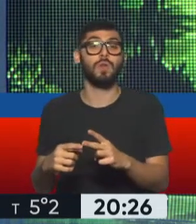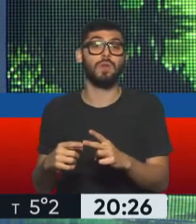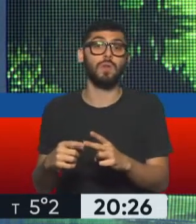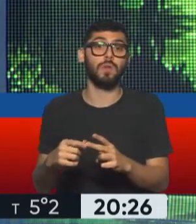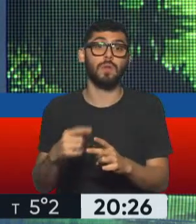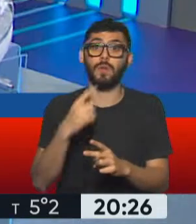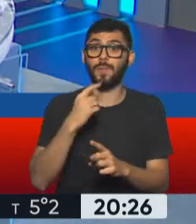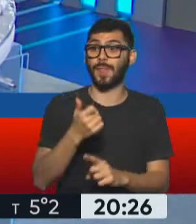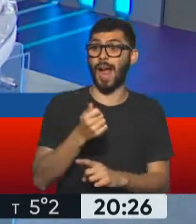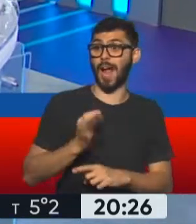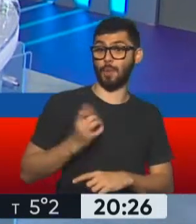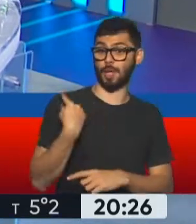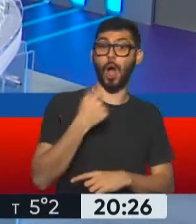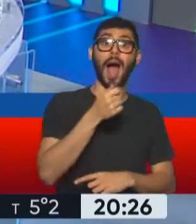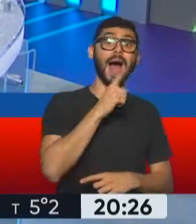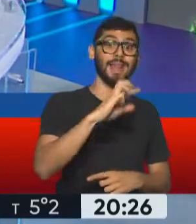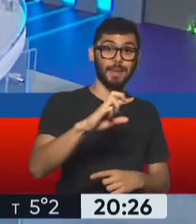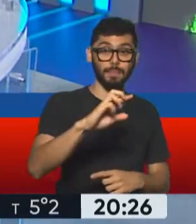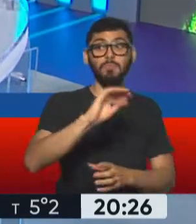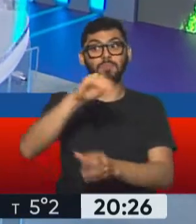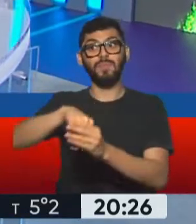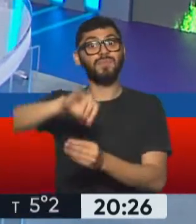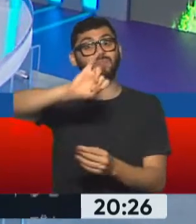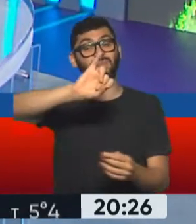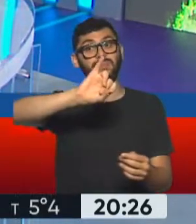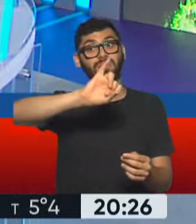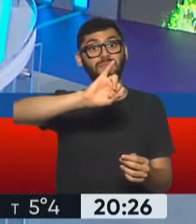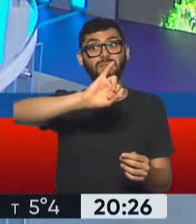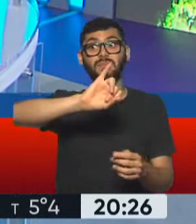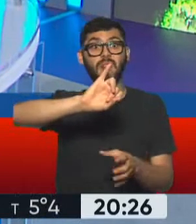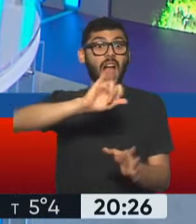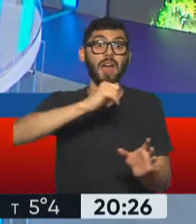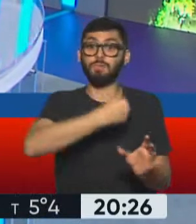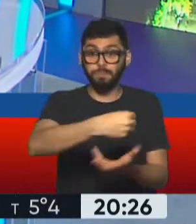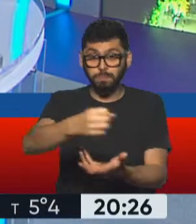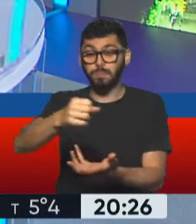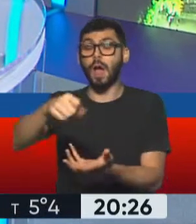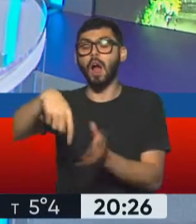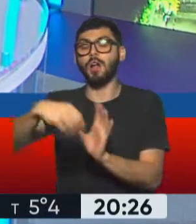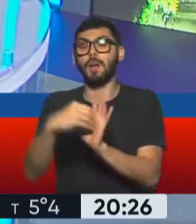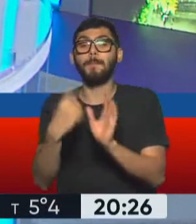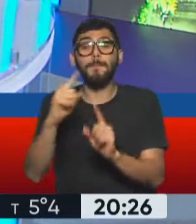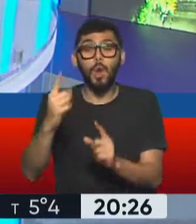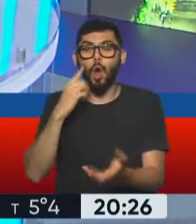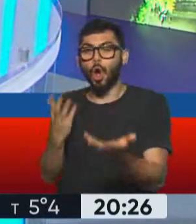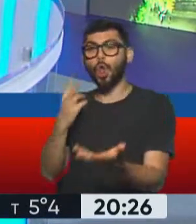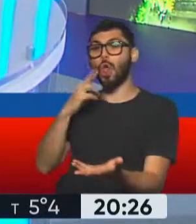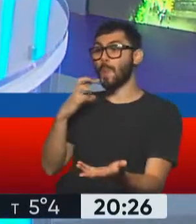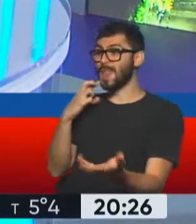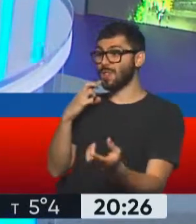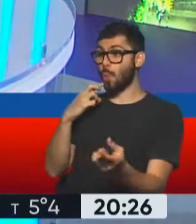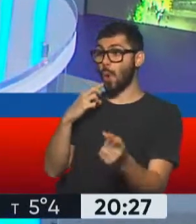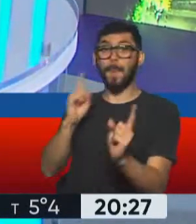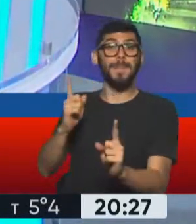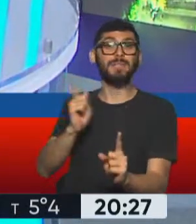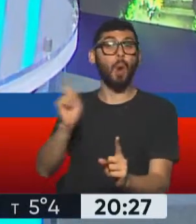tuvieron ATP el año pasado, entran. Sí, solo sí, su facturación cayó más de un 20% real respecto a 2019. Mismo mes